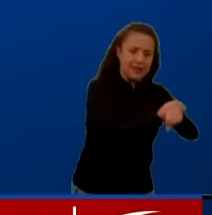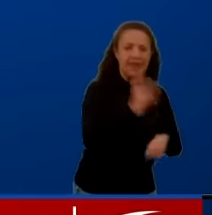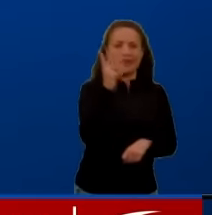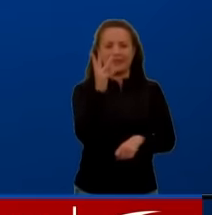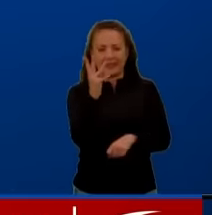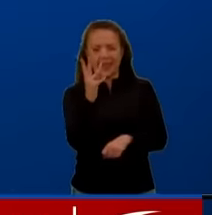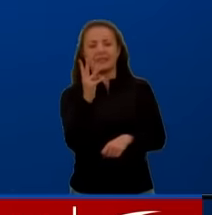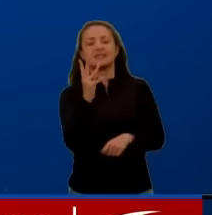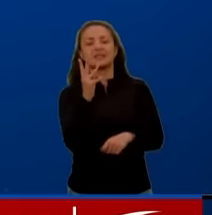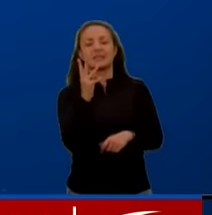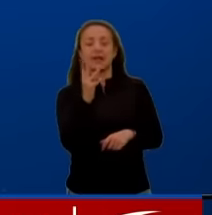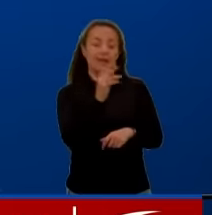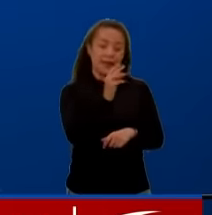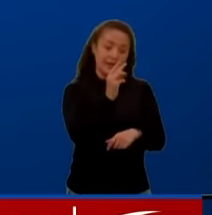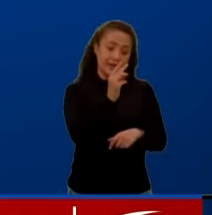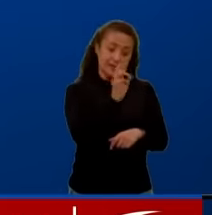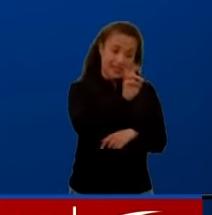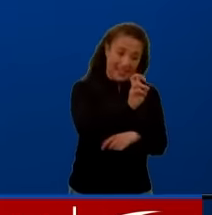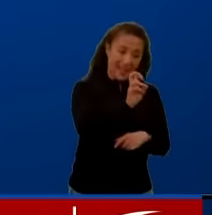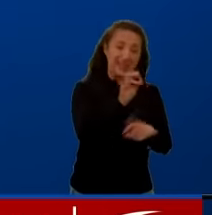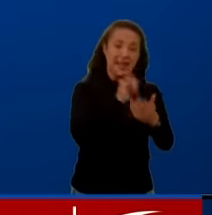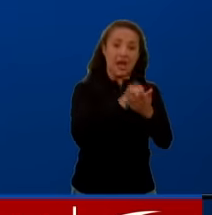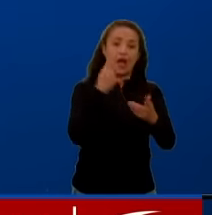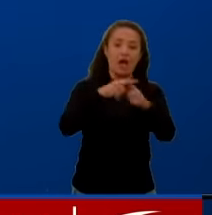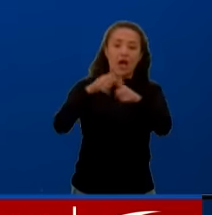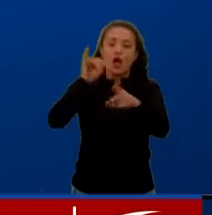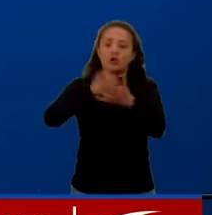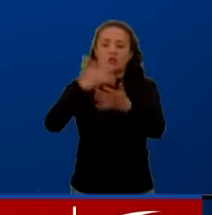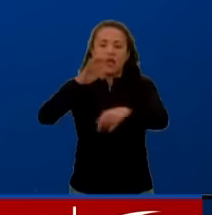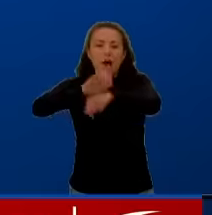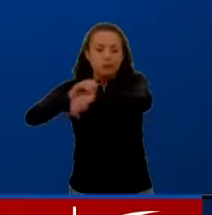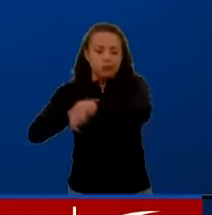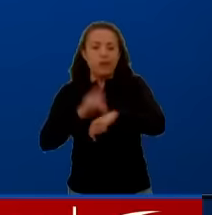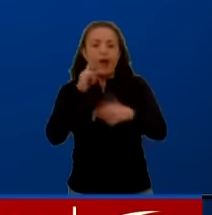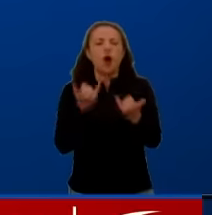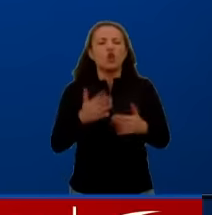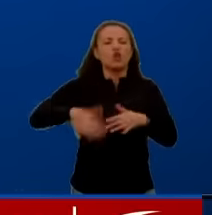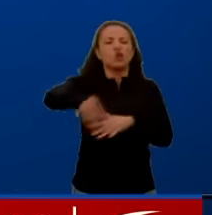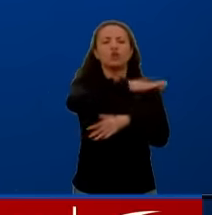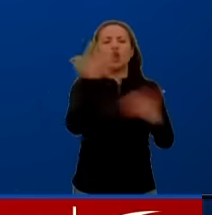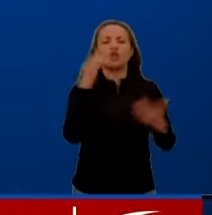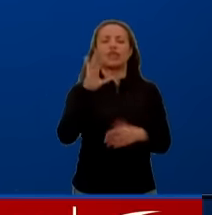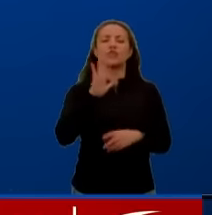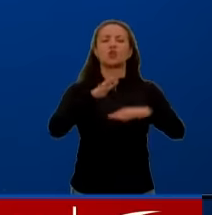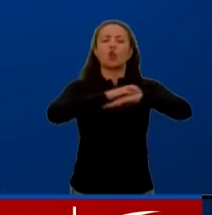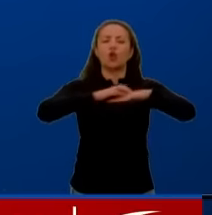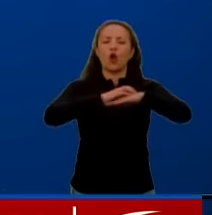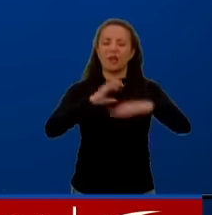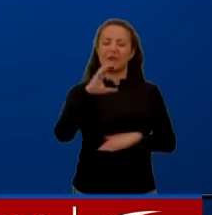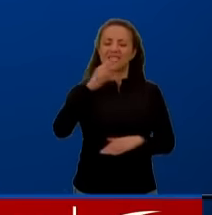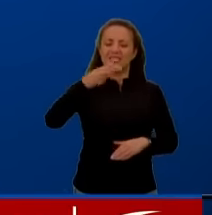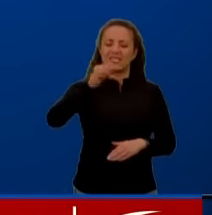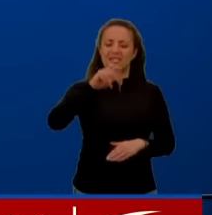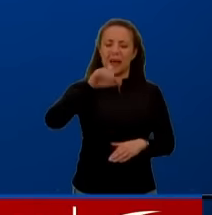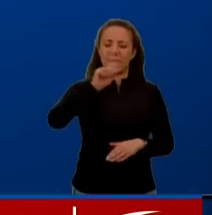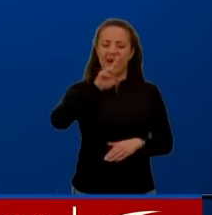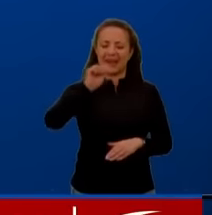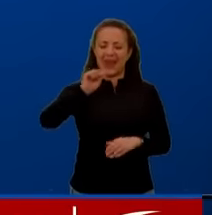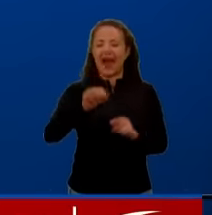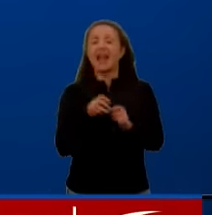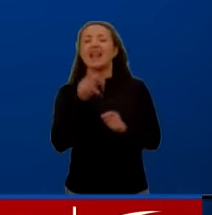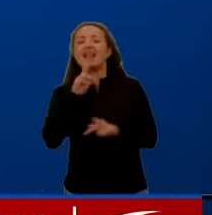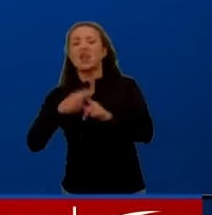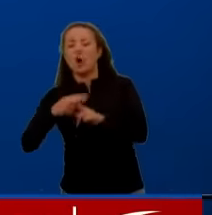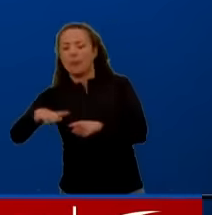fuerzas militares y las disidencias de las FARC se presentaron entre los municipios de Chaparral y Río Blanco, cuando soldados de la 6ª